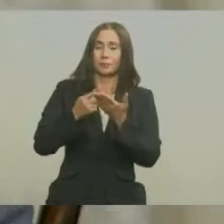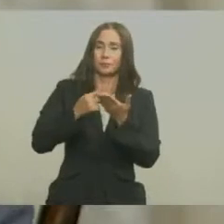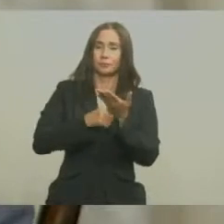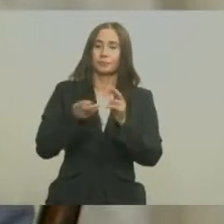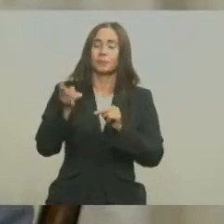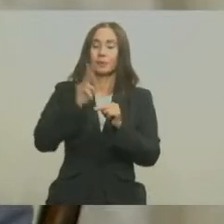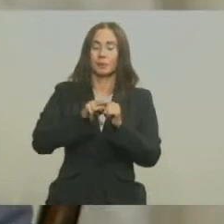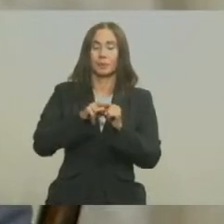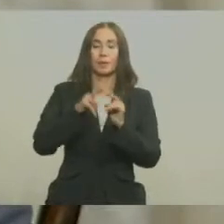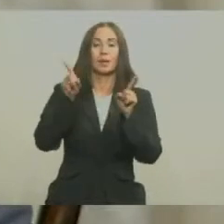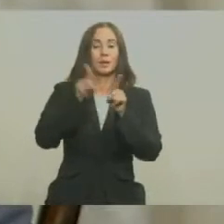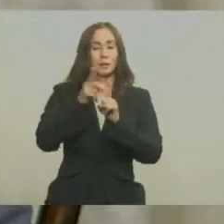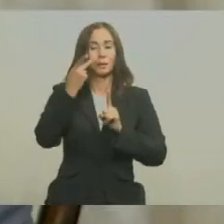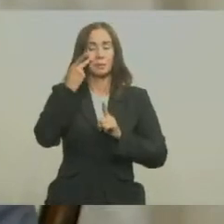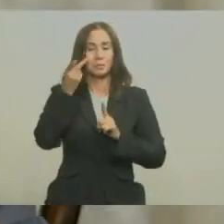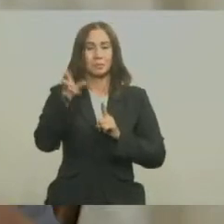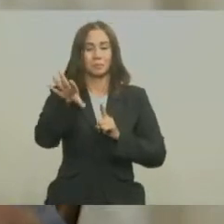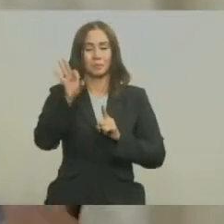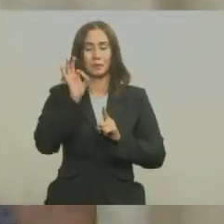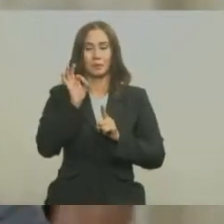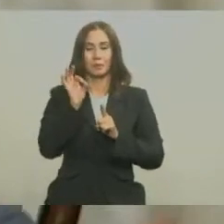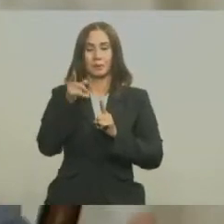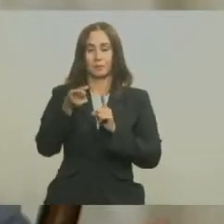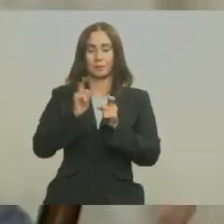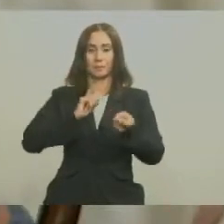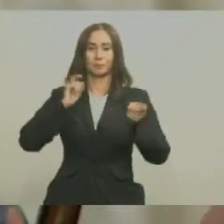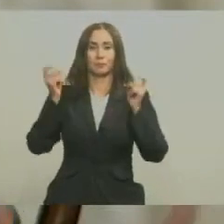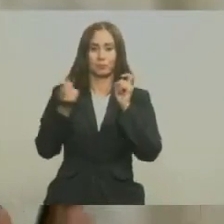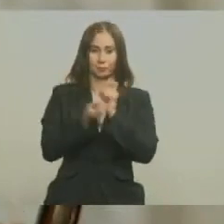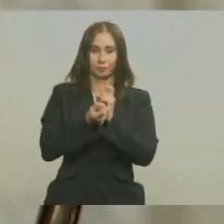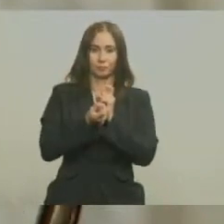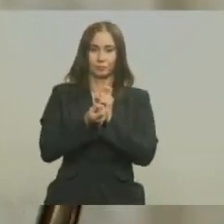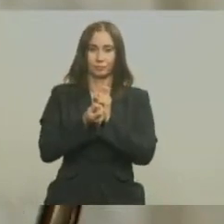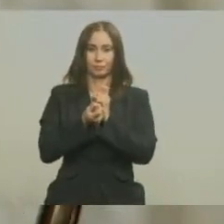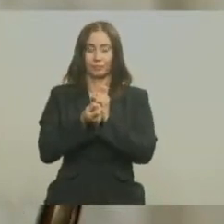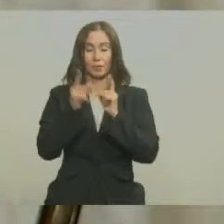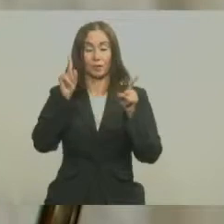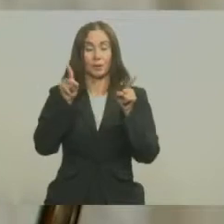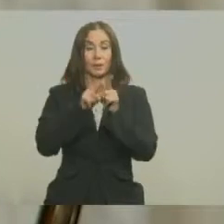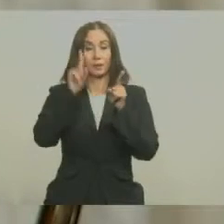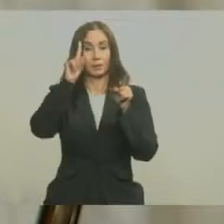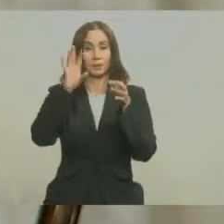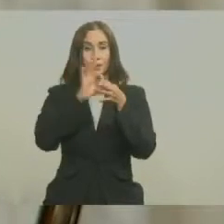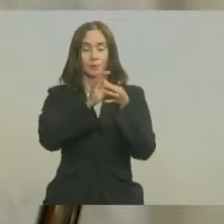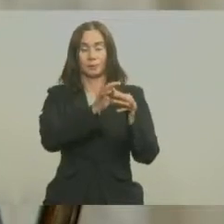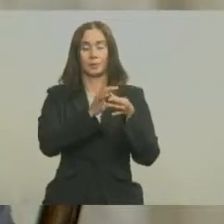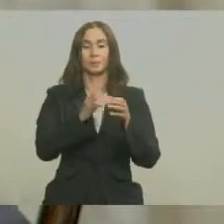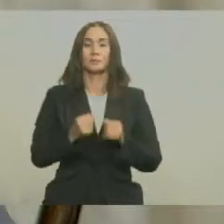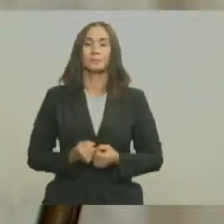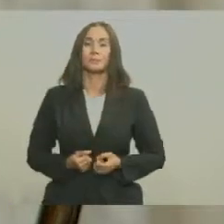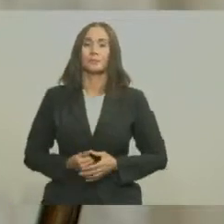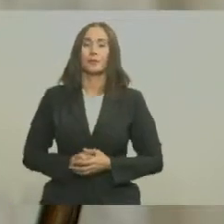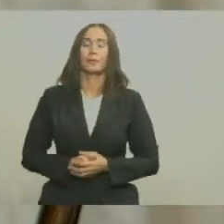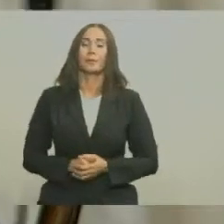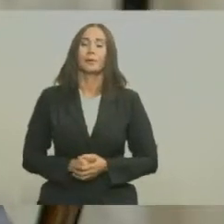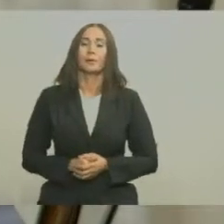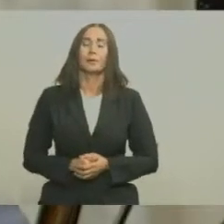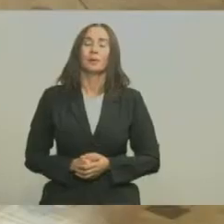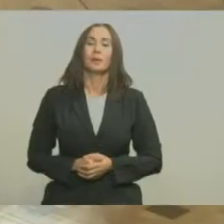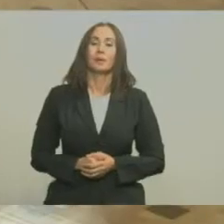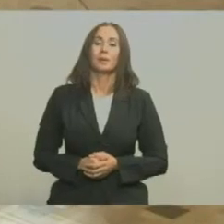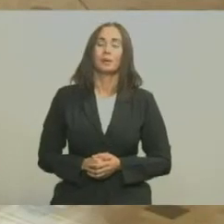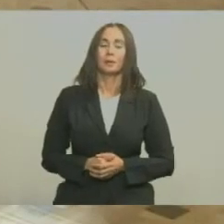También tomaremos en cuenta estos aspectos en coherencia con este acuerdo político al que ha llegado la nación el día de hoy. O sea